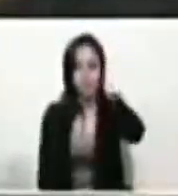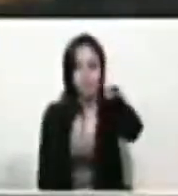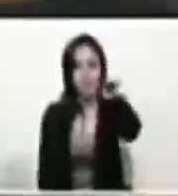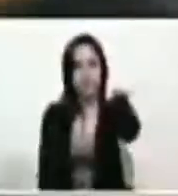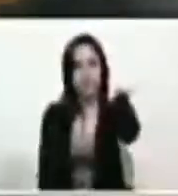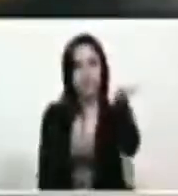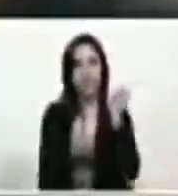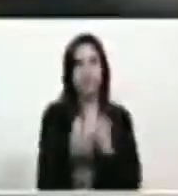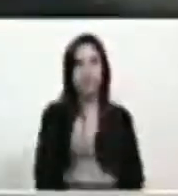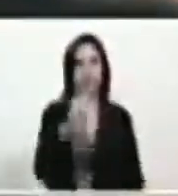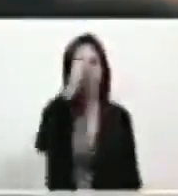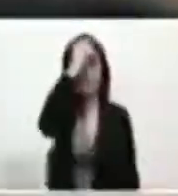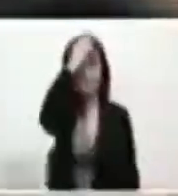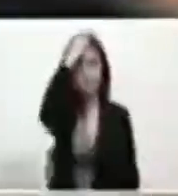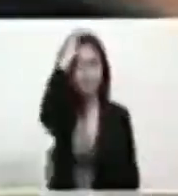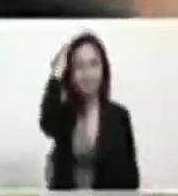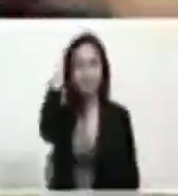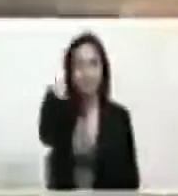Si es que la asoman.